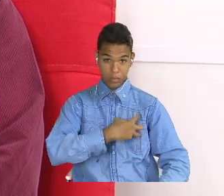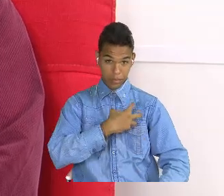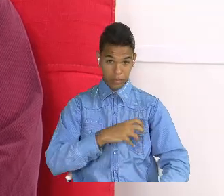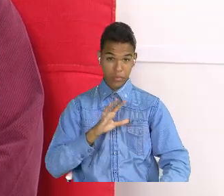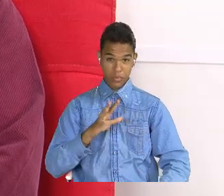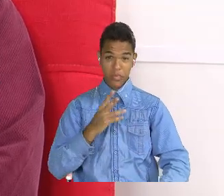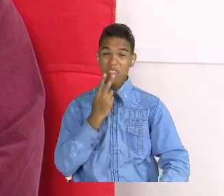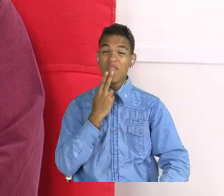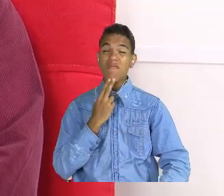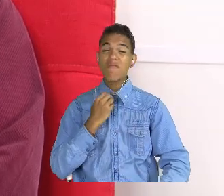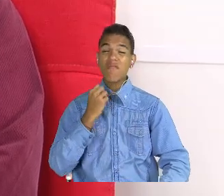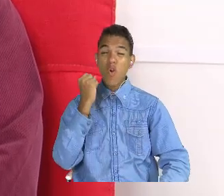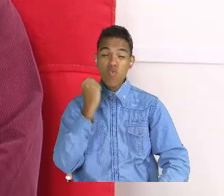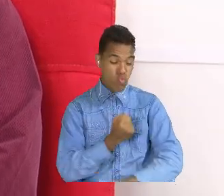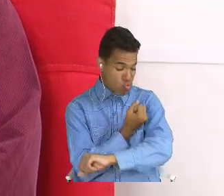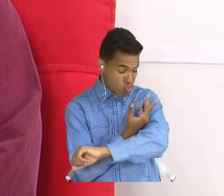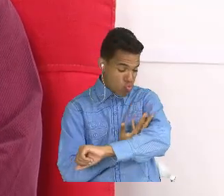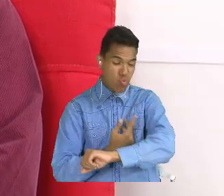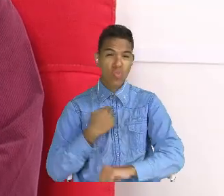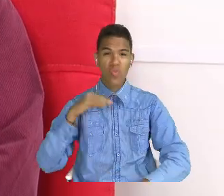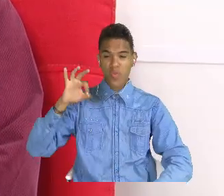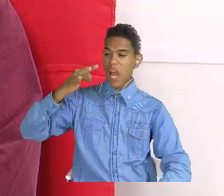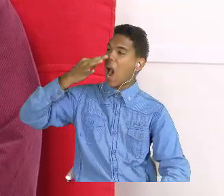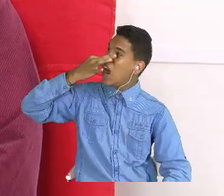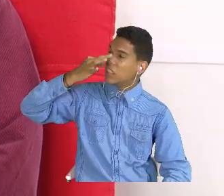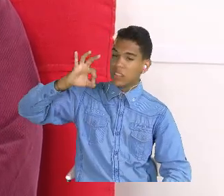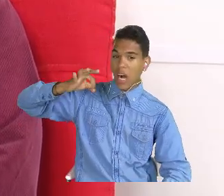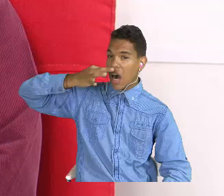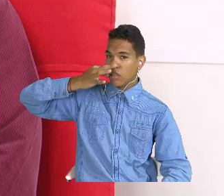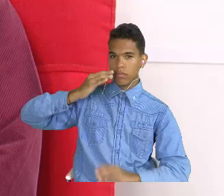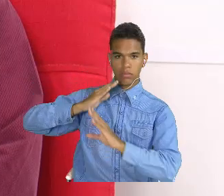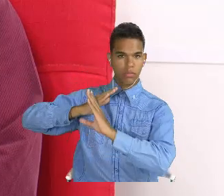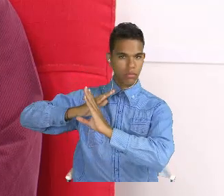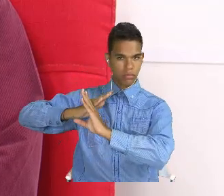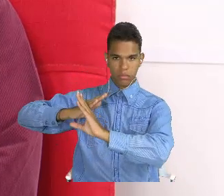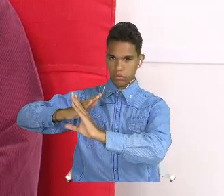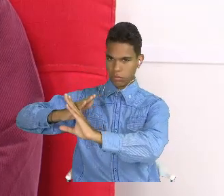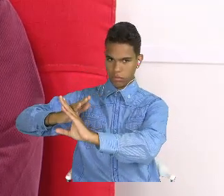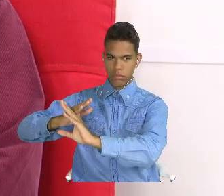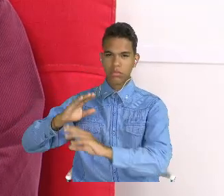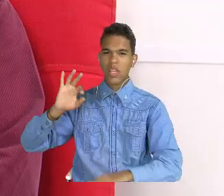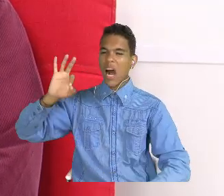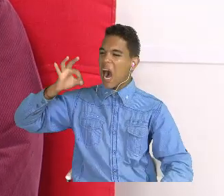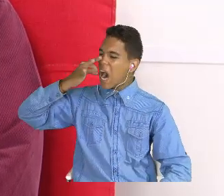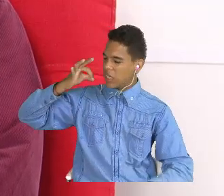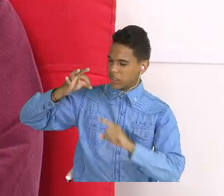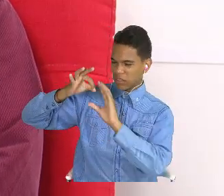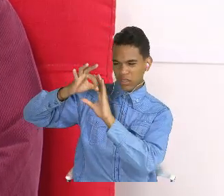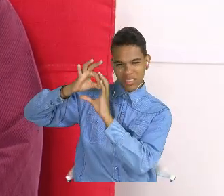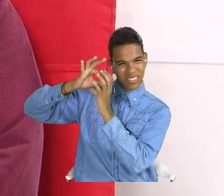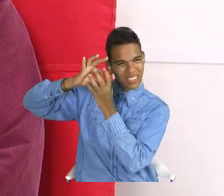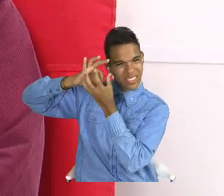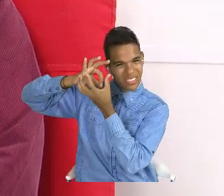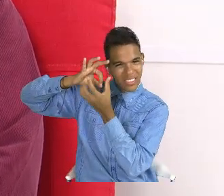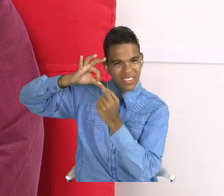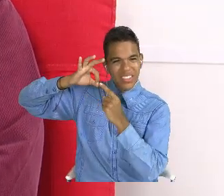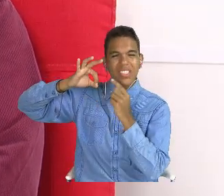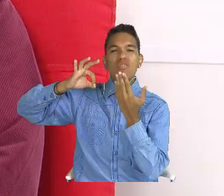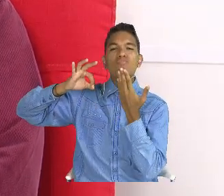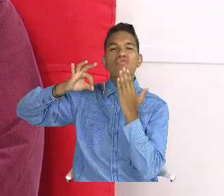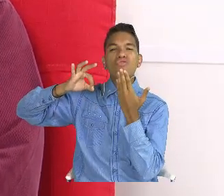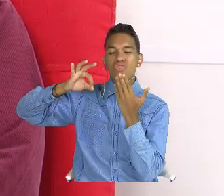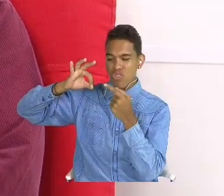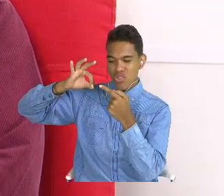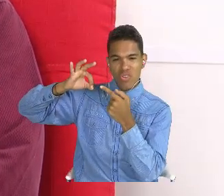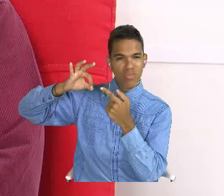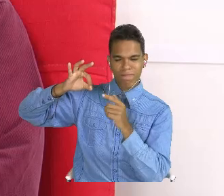diabético, obviamente las uvas están muy restringidas completamente, sobre todo la uva morada está muy restringida y otro tipo de frutas, pero la